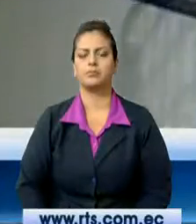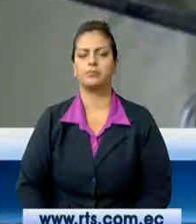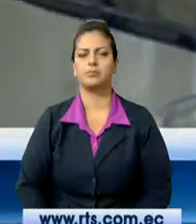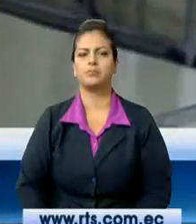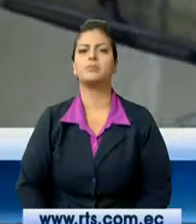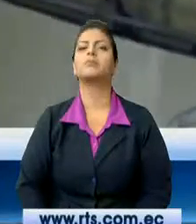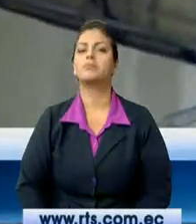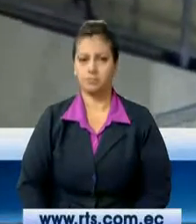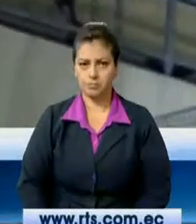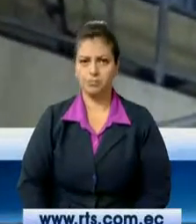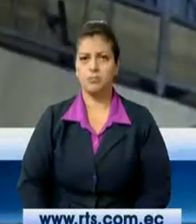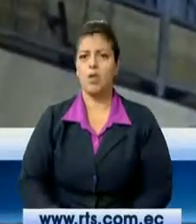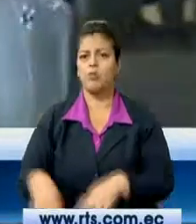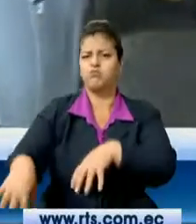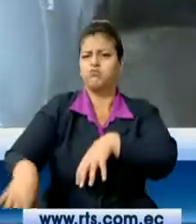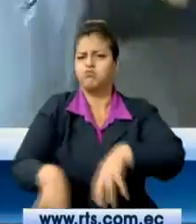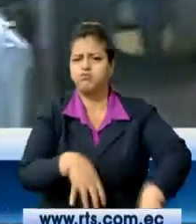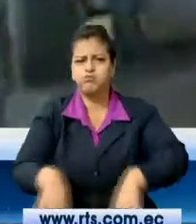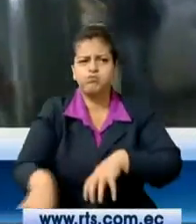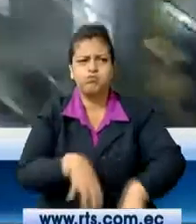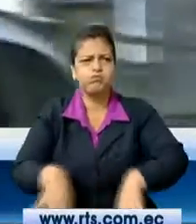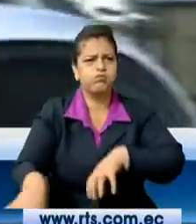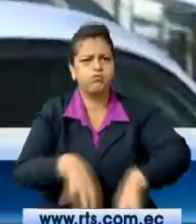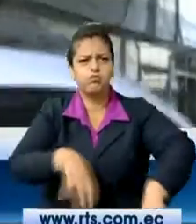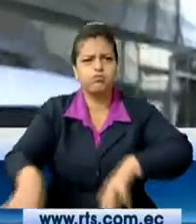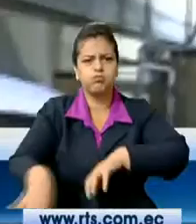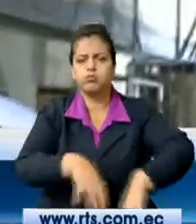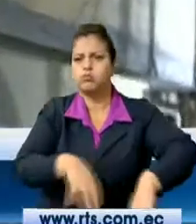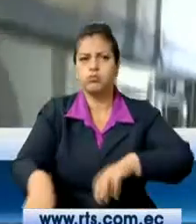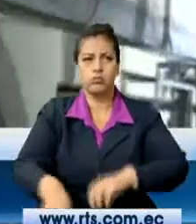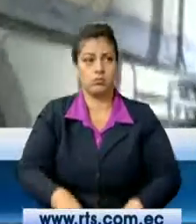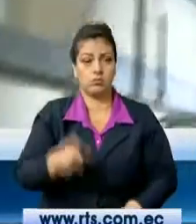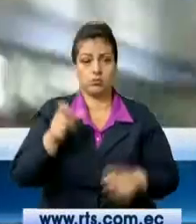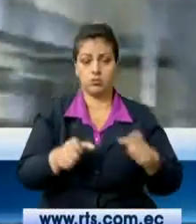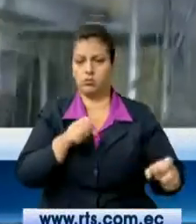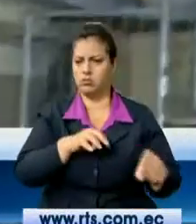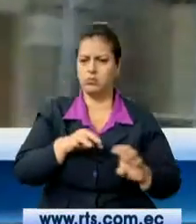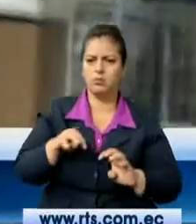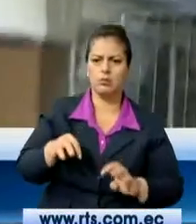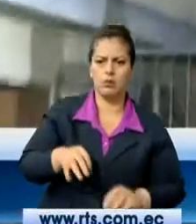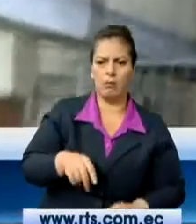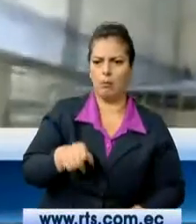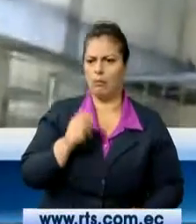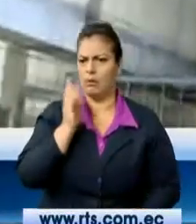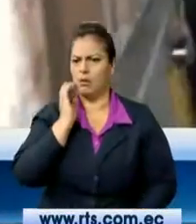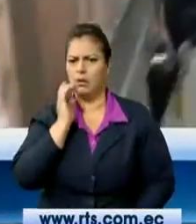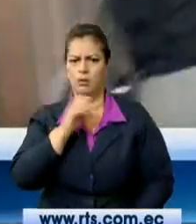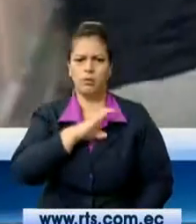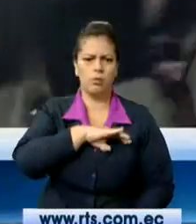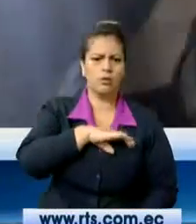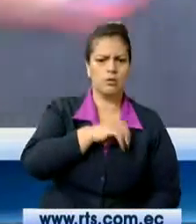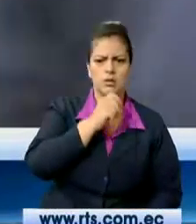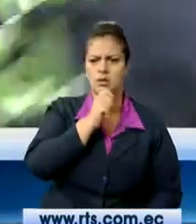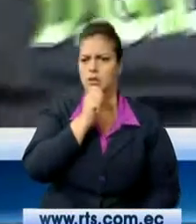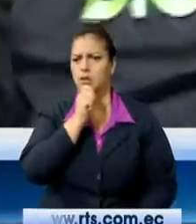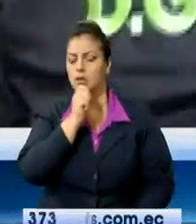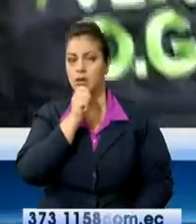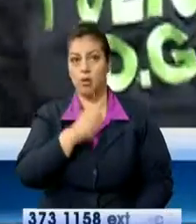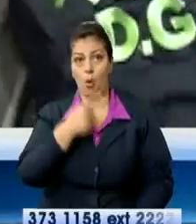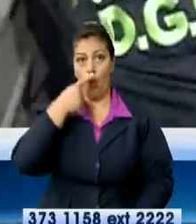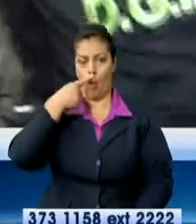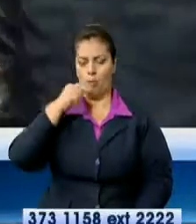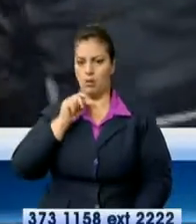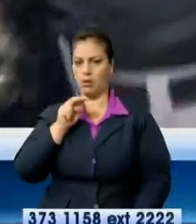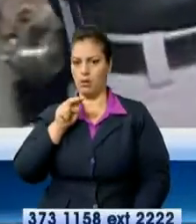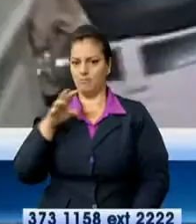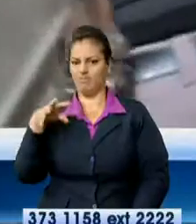El movimiento fue intenso. El hombre que buscaban, al percatarse que algo raro pasaba, buscó salir y se escondió en la parte de atrás de la casa,